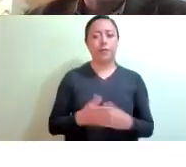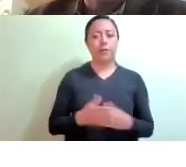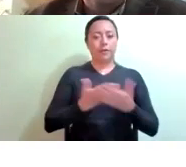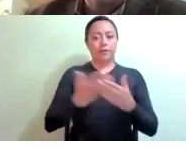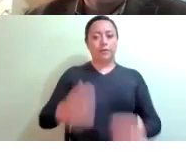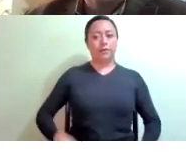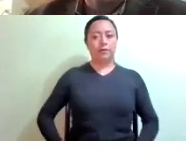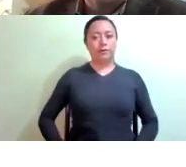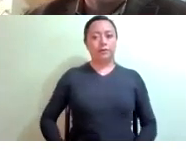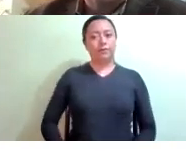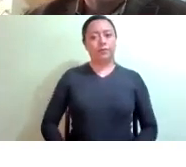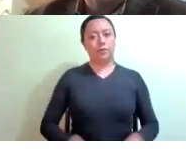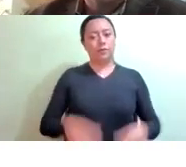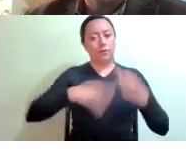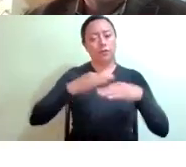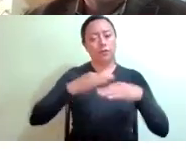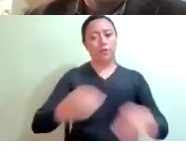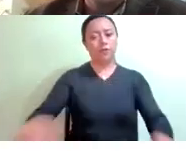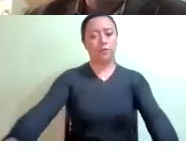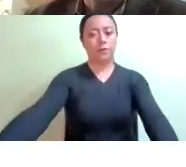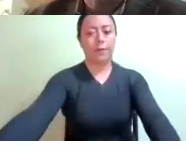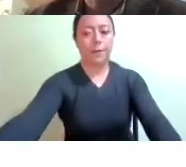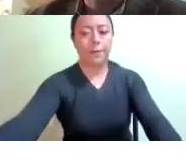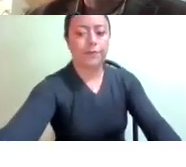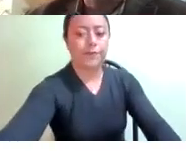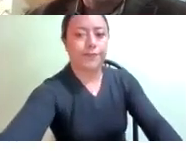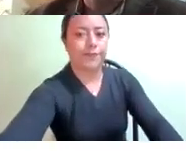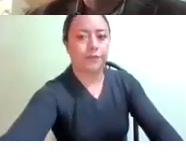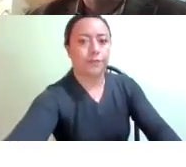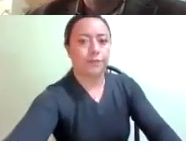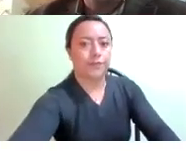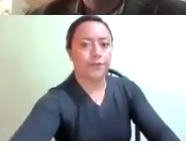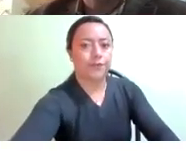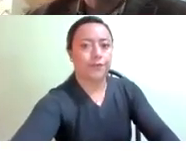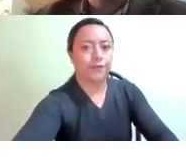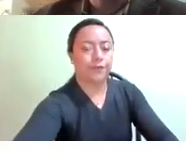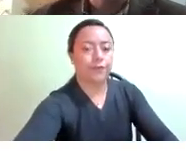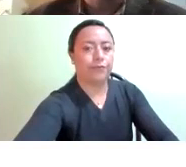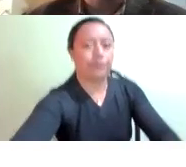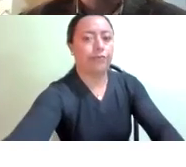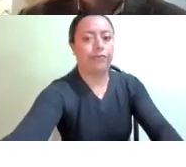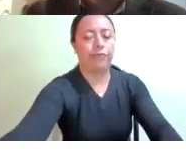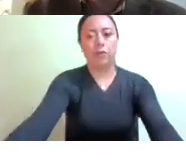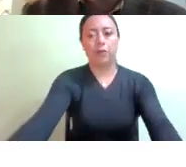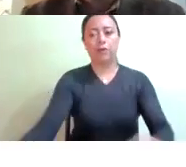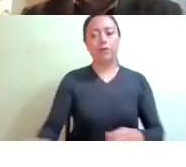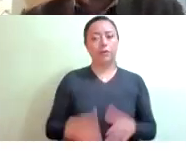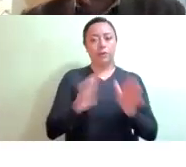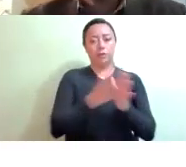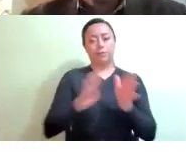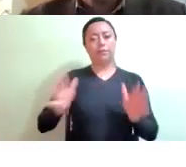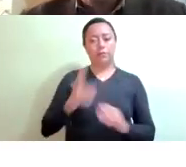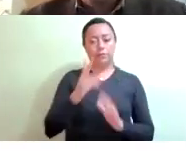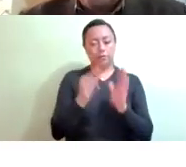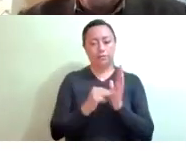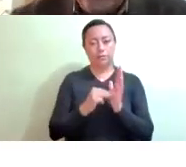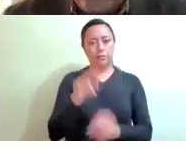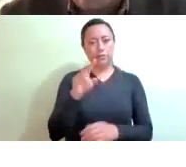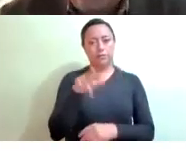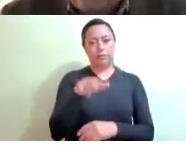puros datos públicos, en un periodo de 3 años, del 2018 al 2020,